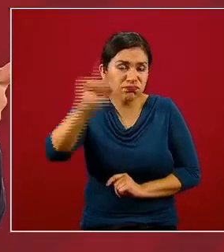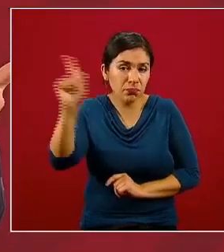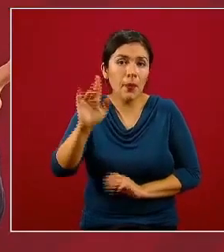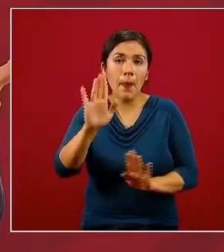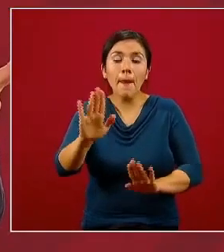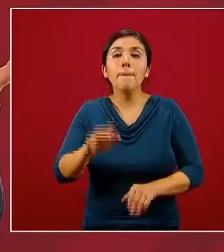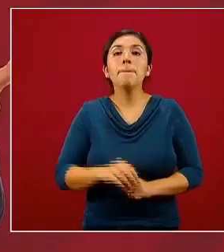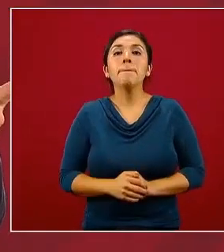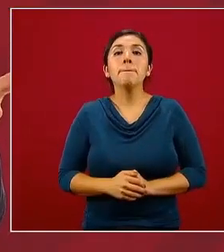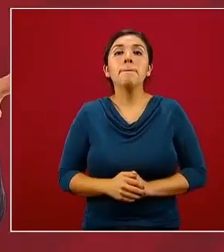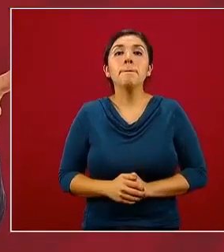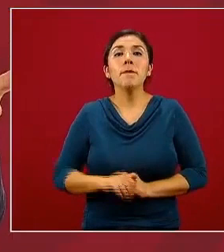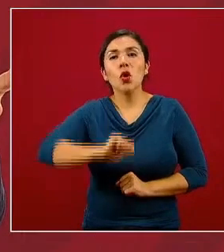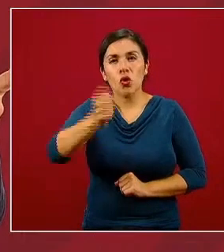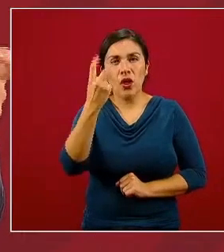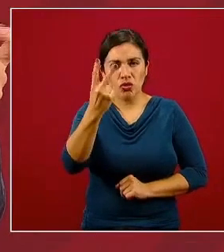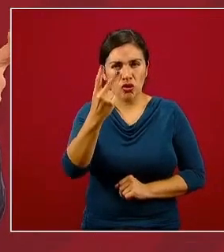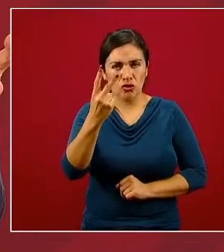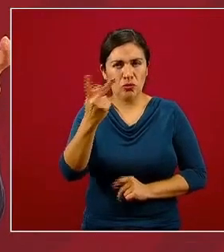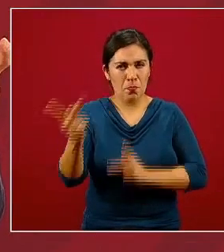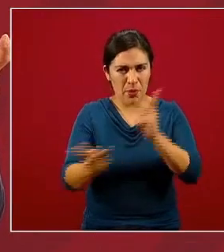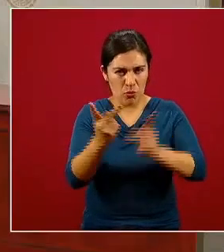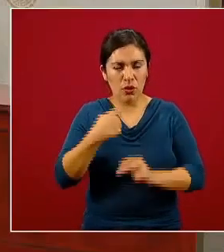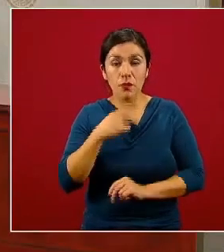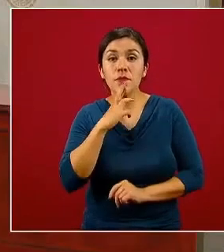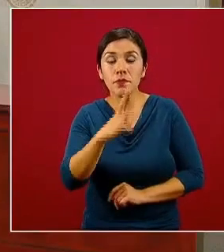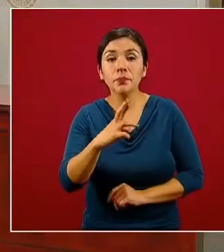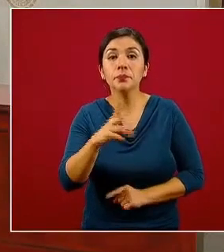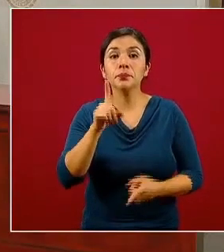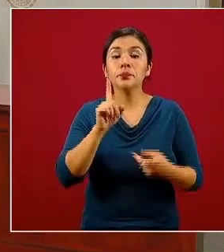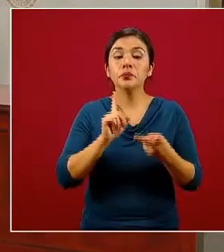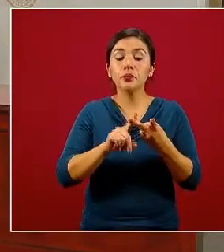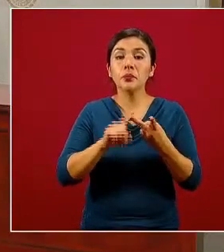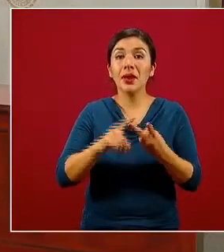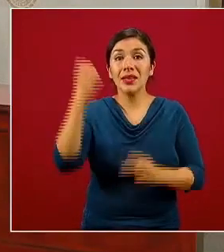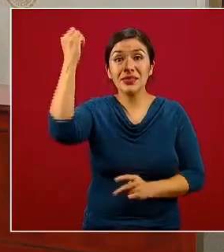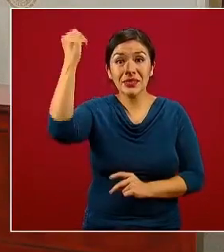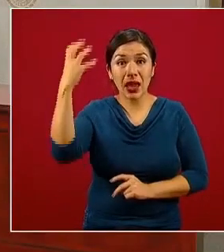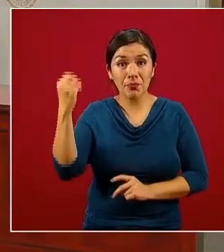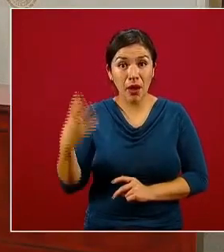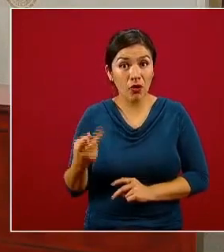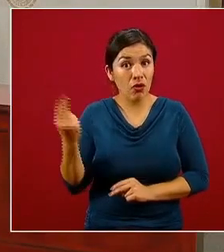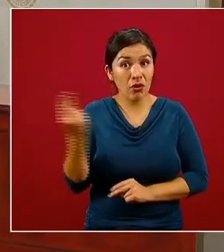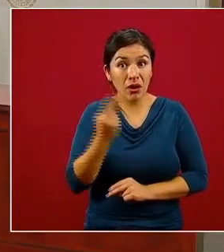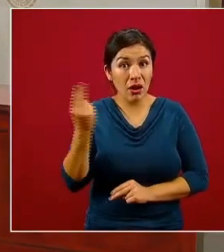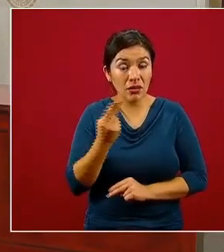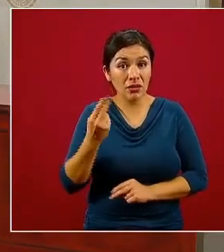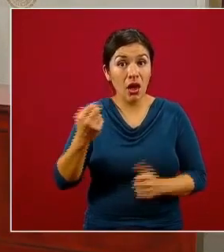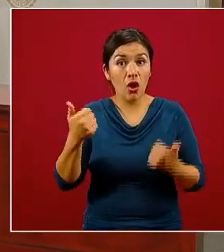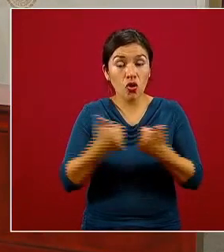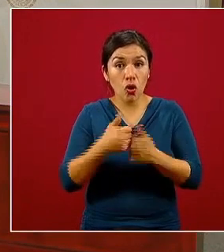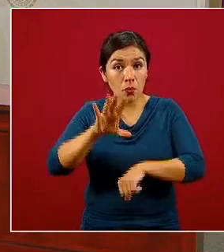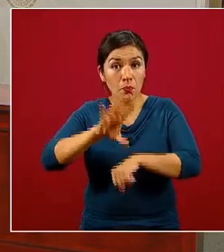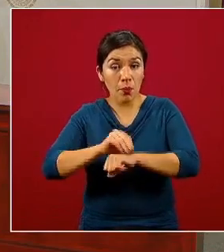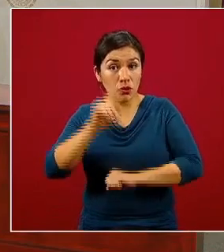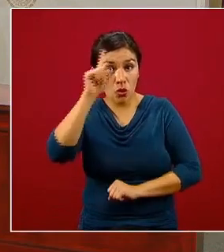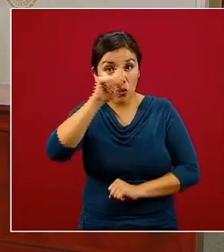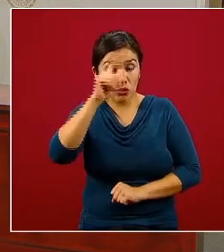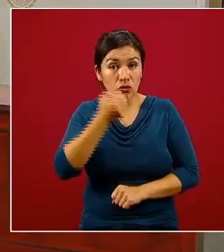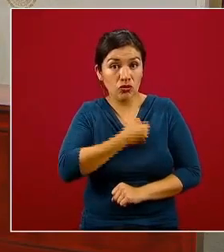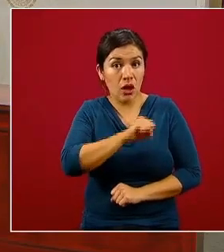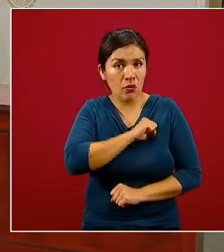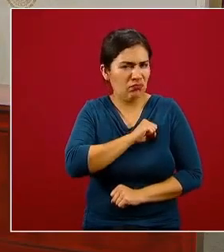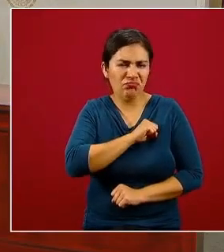déjenme abordar las otras dos para que no se queden sueltas. El semáforo no necesita aprobarlo el Consejo de Salubridad. Aquí a veces se ha